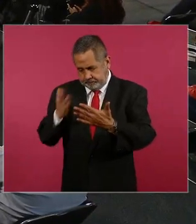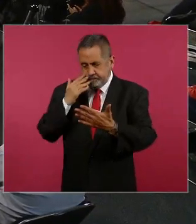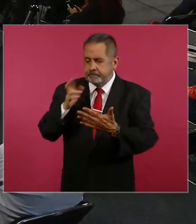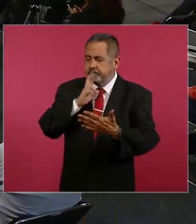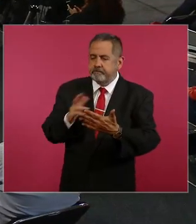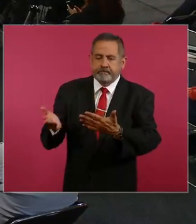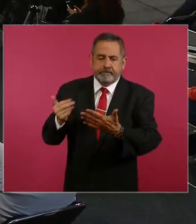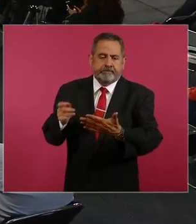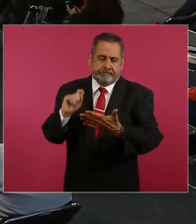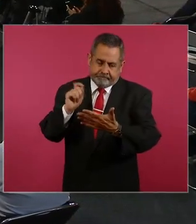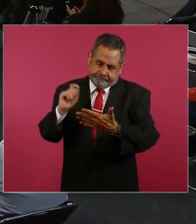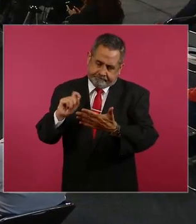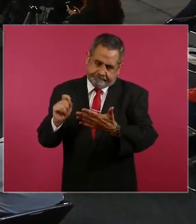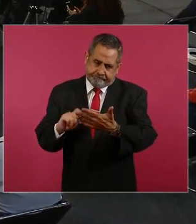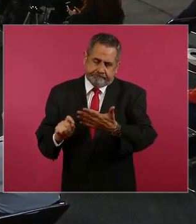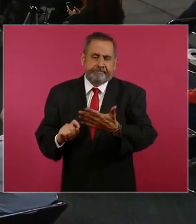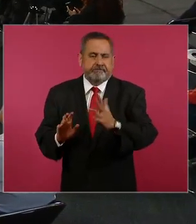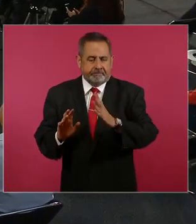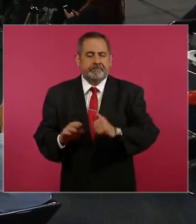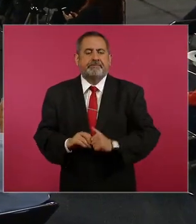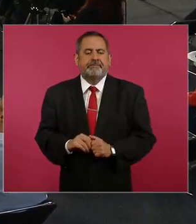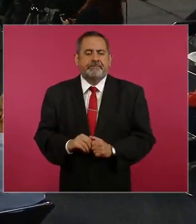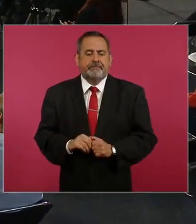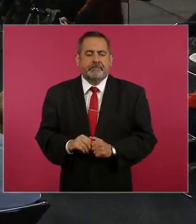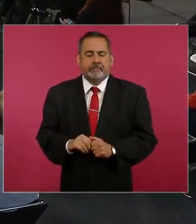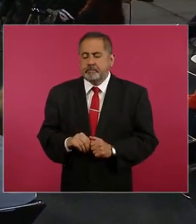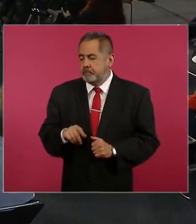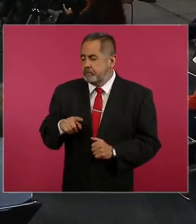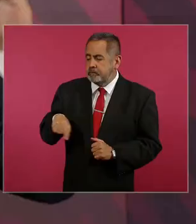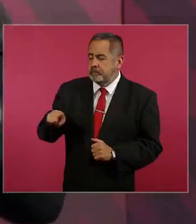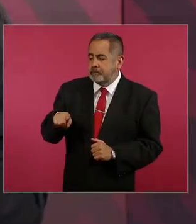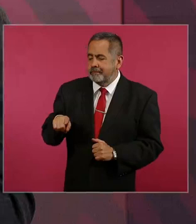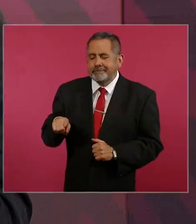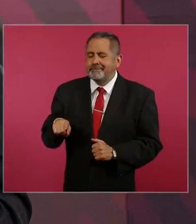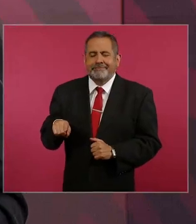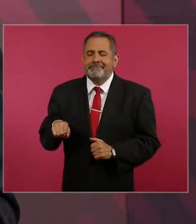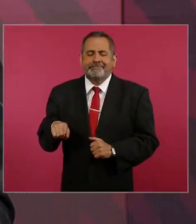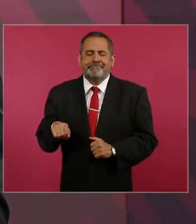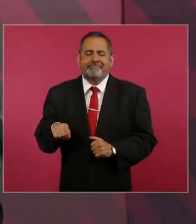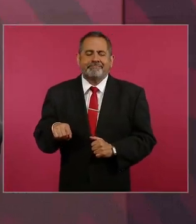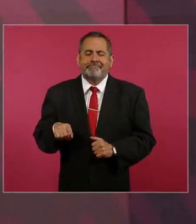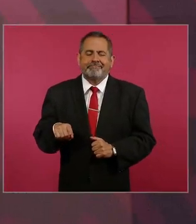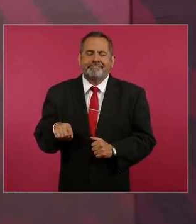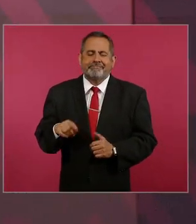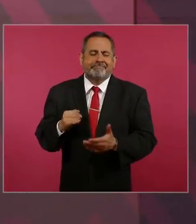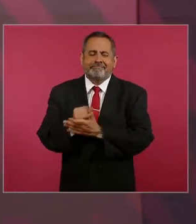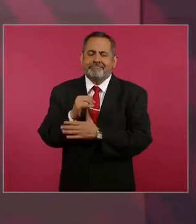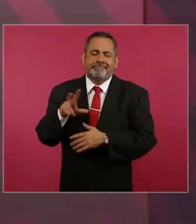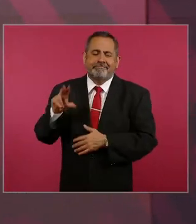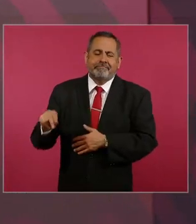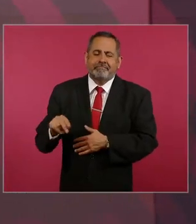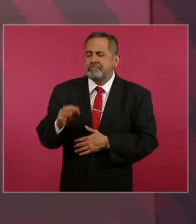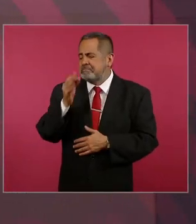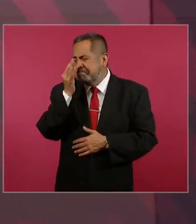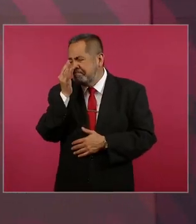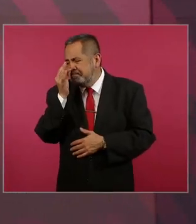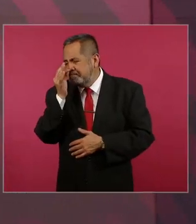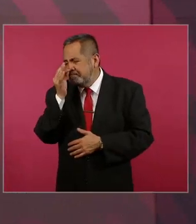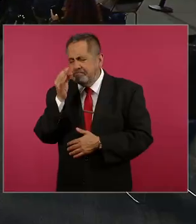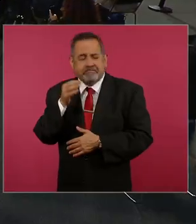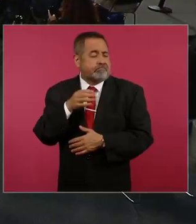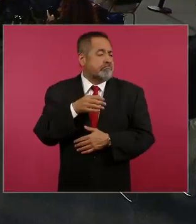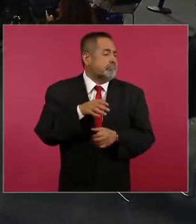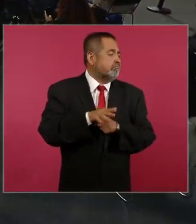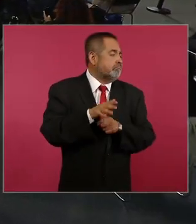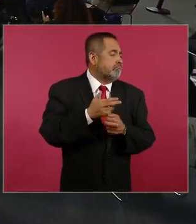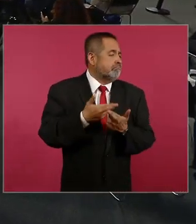y decidían pues van a poder entrar por el cupo